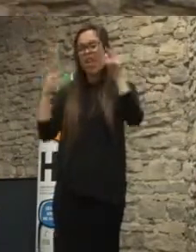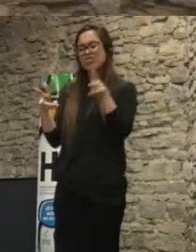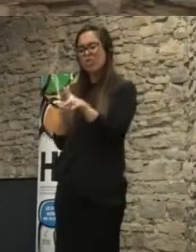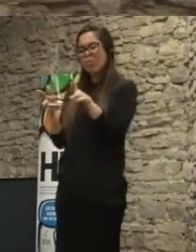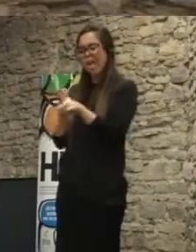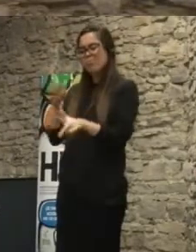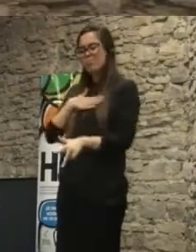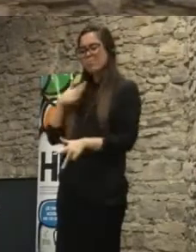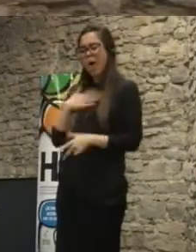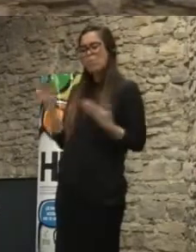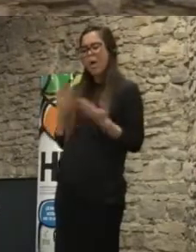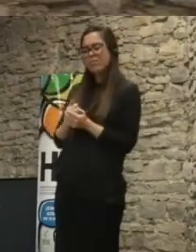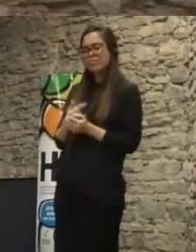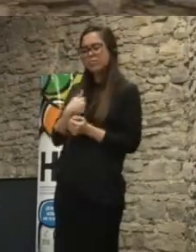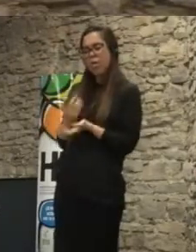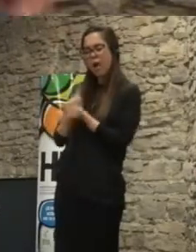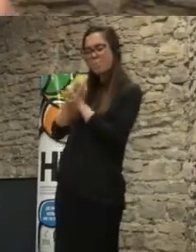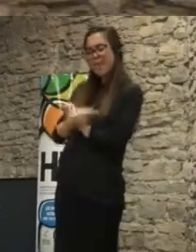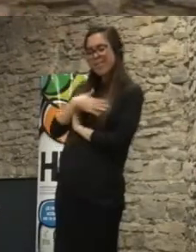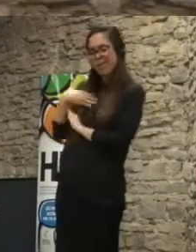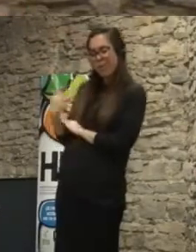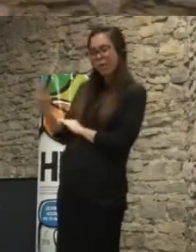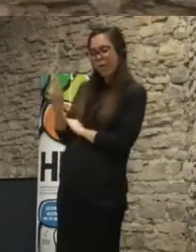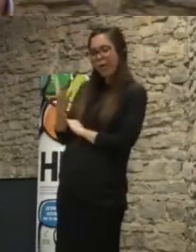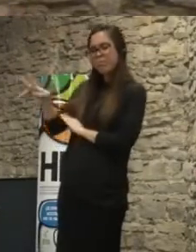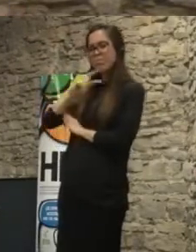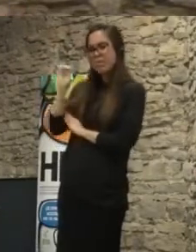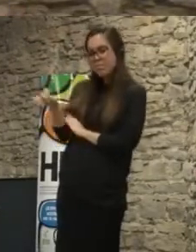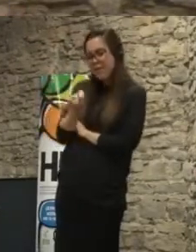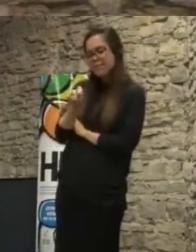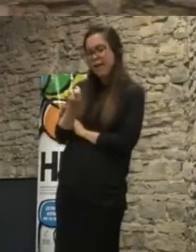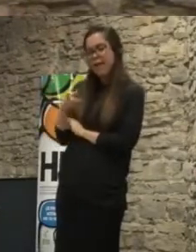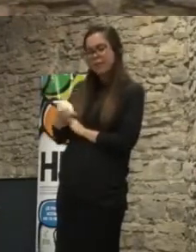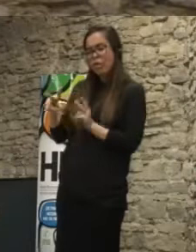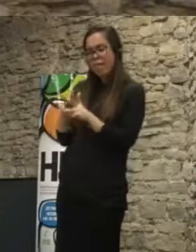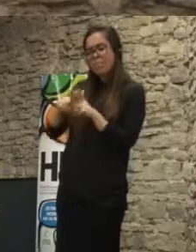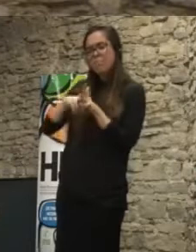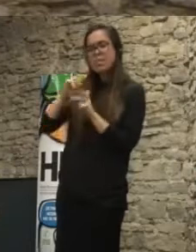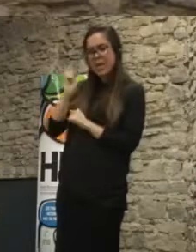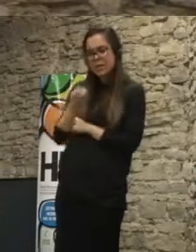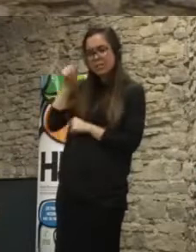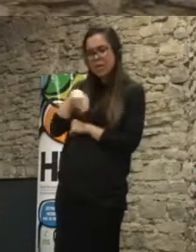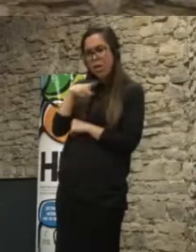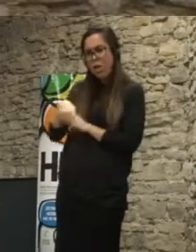estamos, en la sociedad que tenemos, en lo diversa que es, en lo desigual que es, en lo